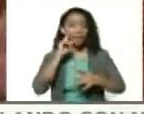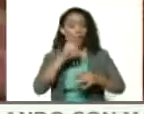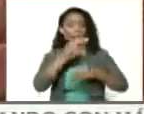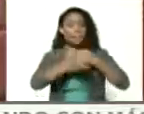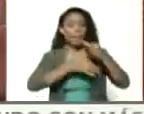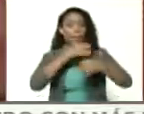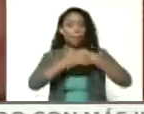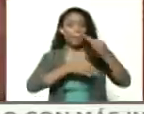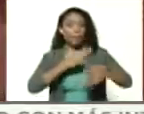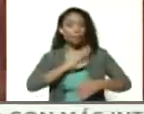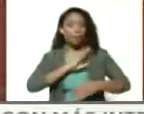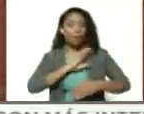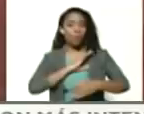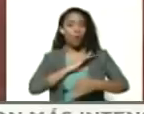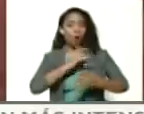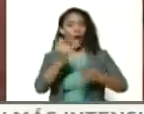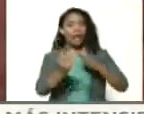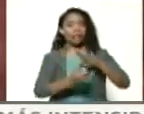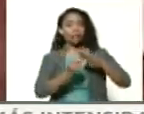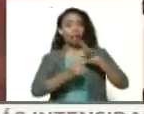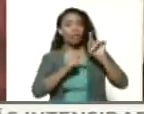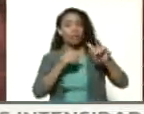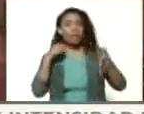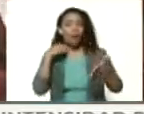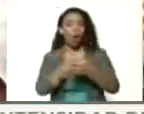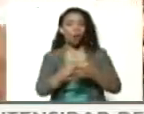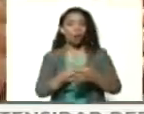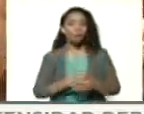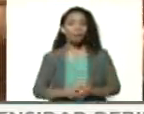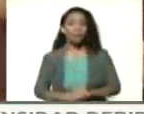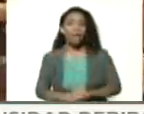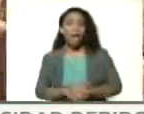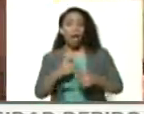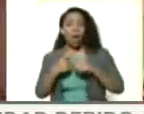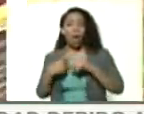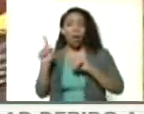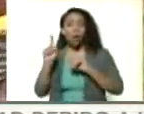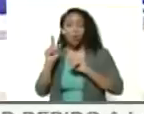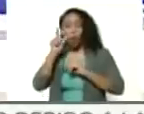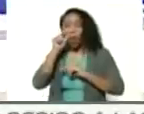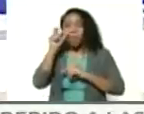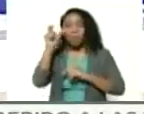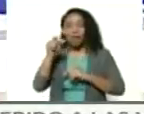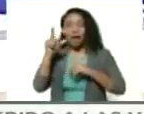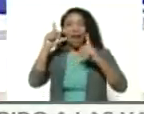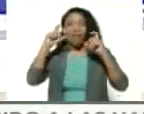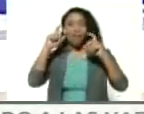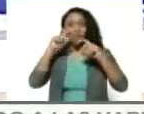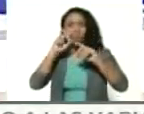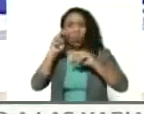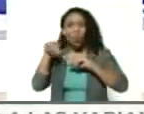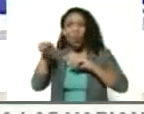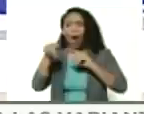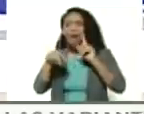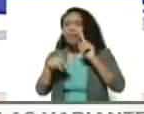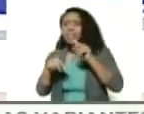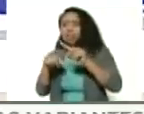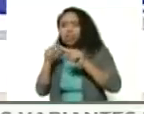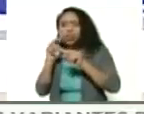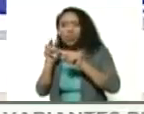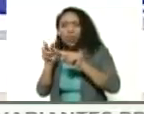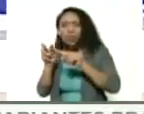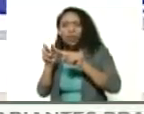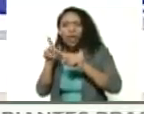propio instrumento de aquel golpe, ¿no? Correcto. Aquí hay otro personaje. Ahí apareció la foto de